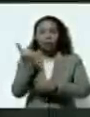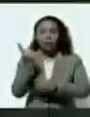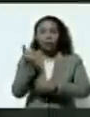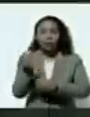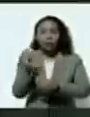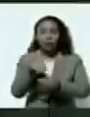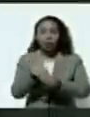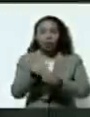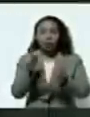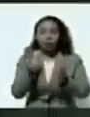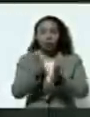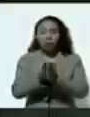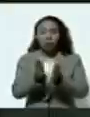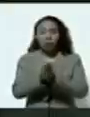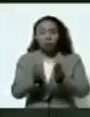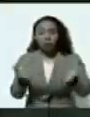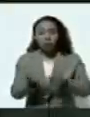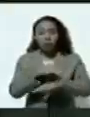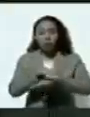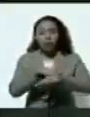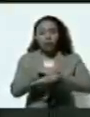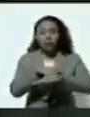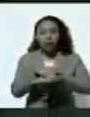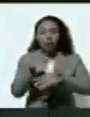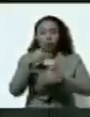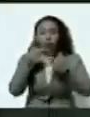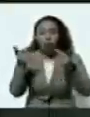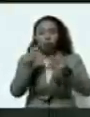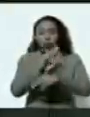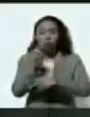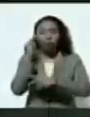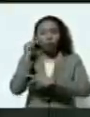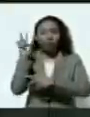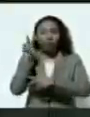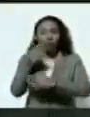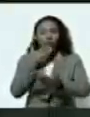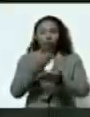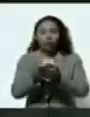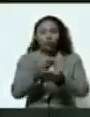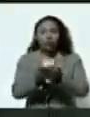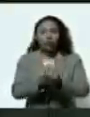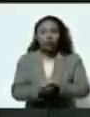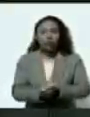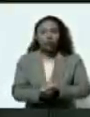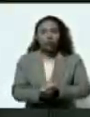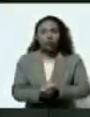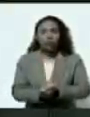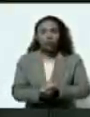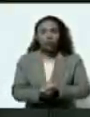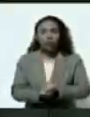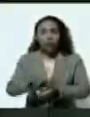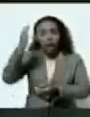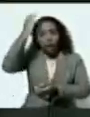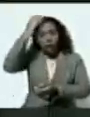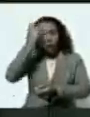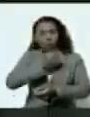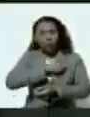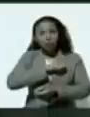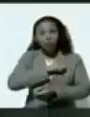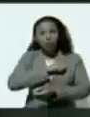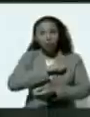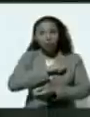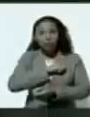al Ministerio Público de la República Bolivariana de Venezuela para que solicite al Reino de España, a través